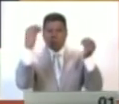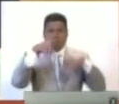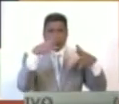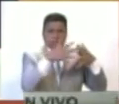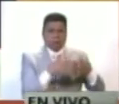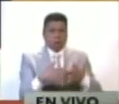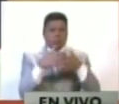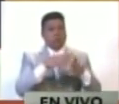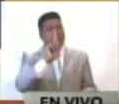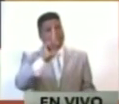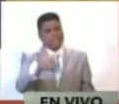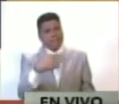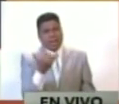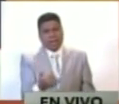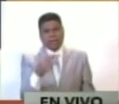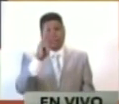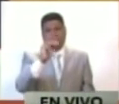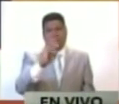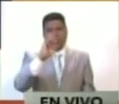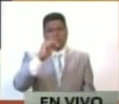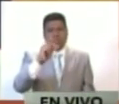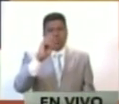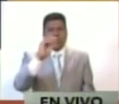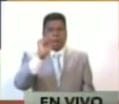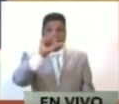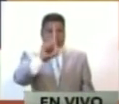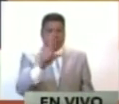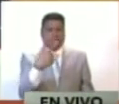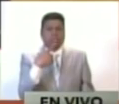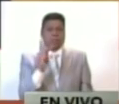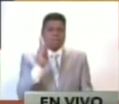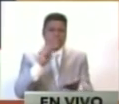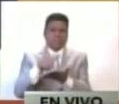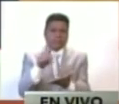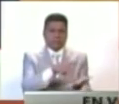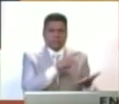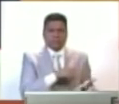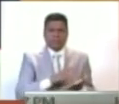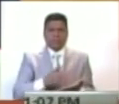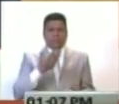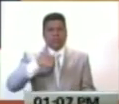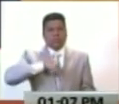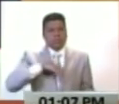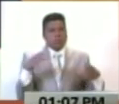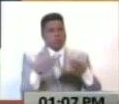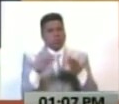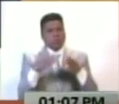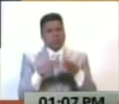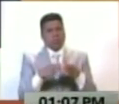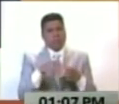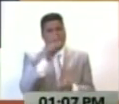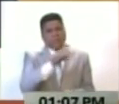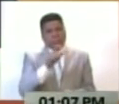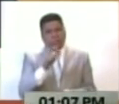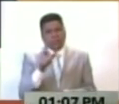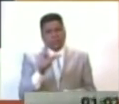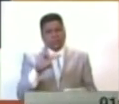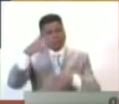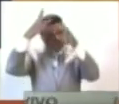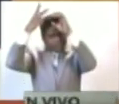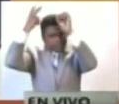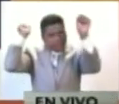Unidas, donde nuestro movimiento tiene participación, hemos estado en nuestras representaciones diplomáticas, queremos informar al país